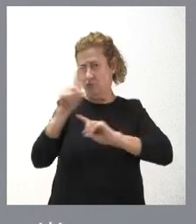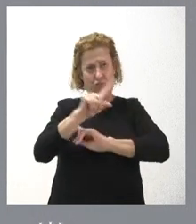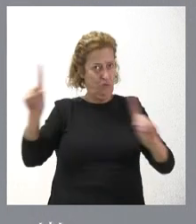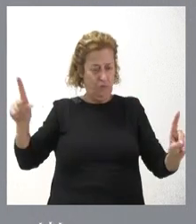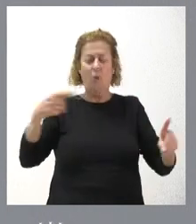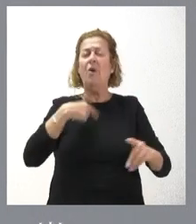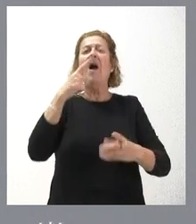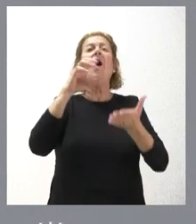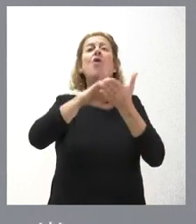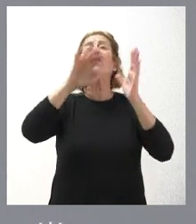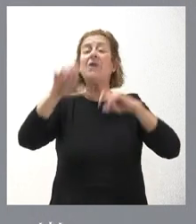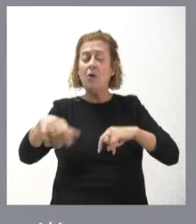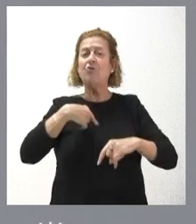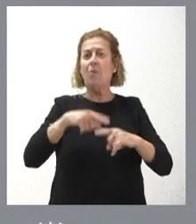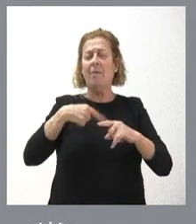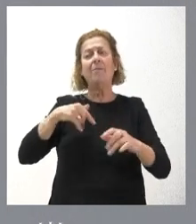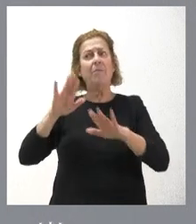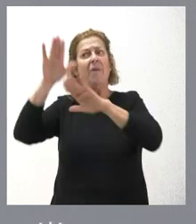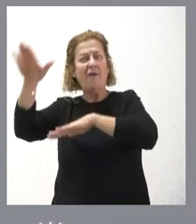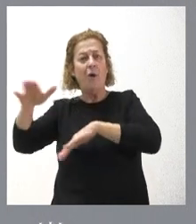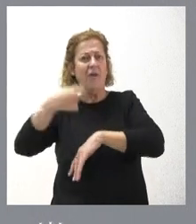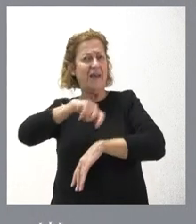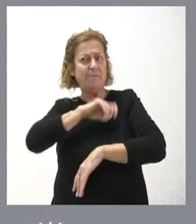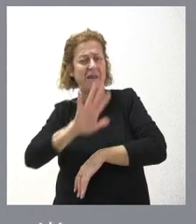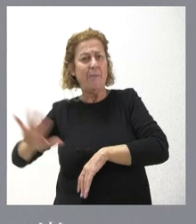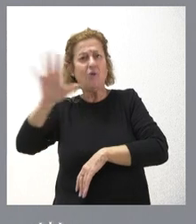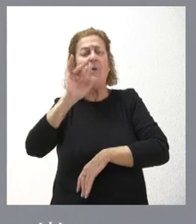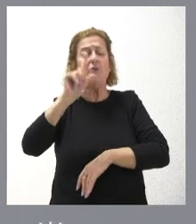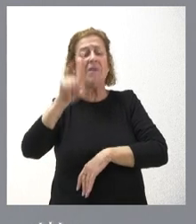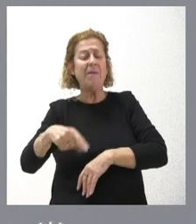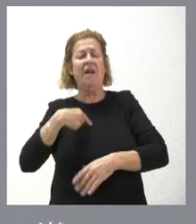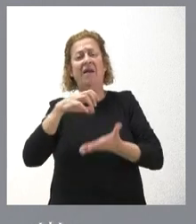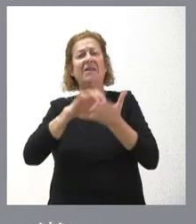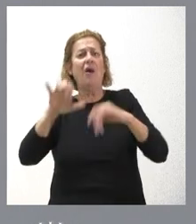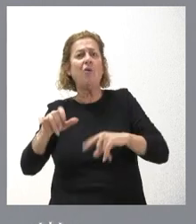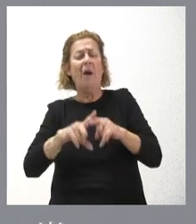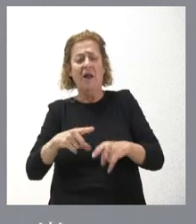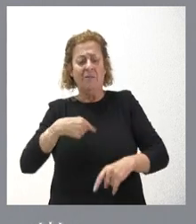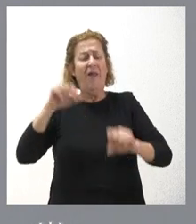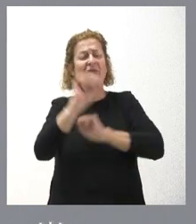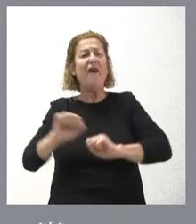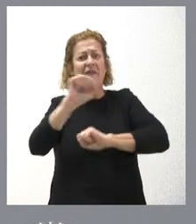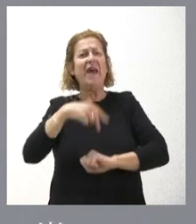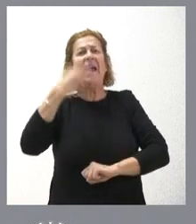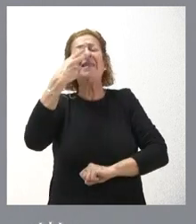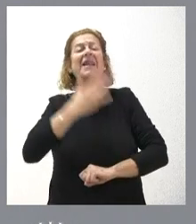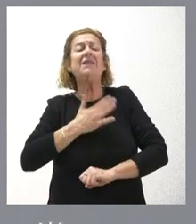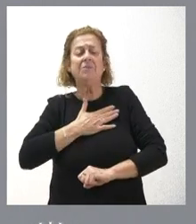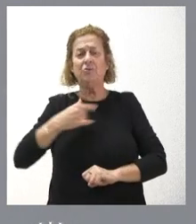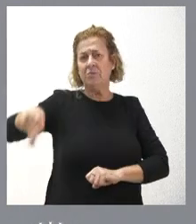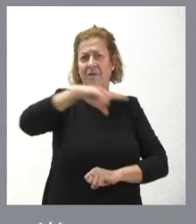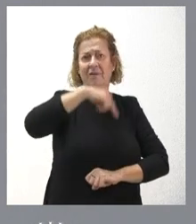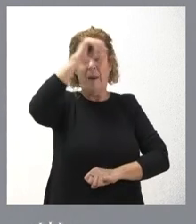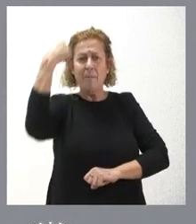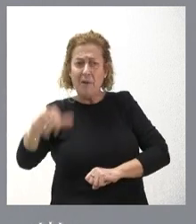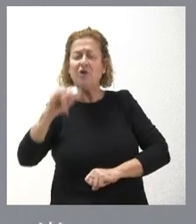Leal al proyecto de España pero también somos una comunidad Autónoma que está decidida a defender los intereses de sus trabajadores y de sus